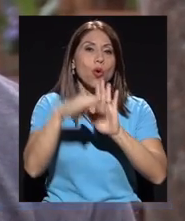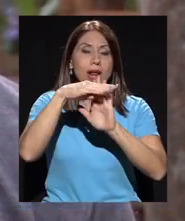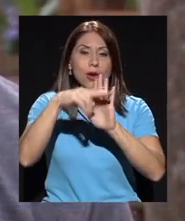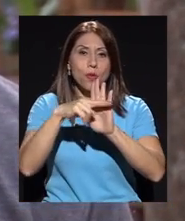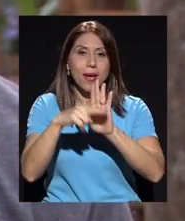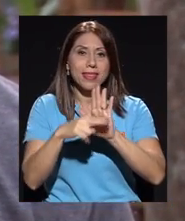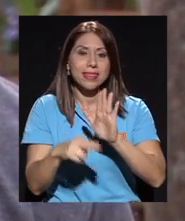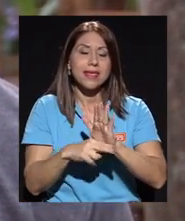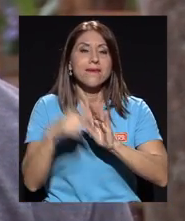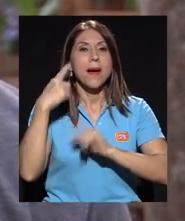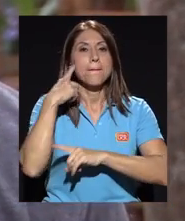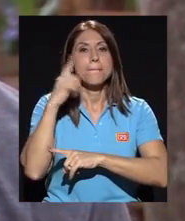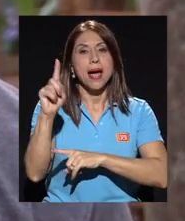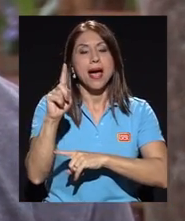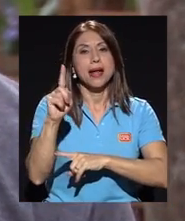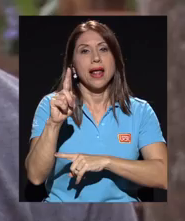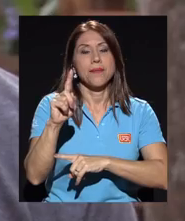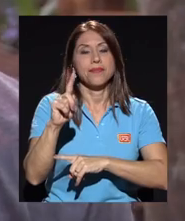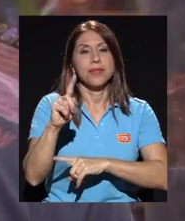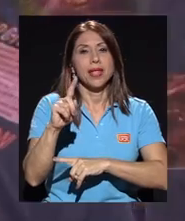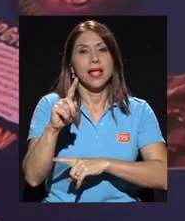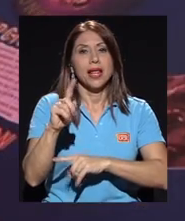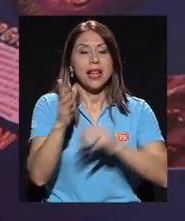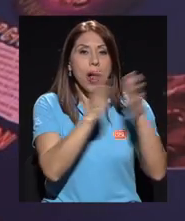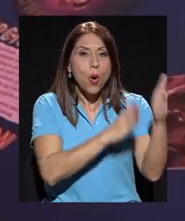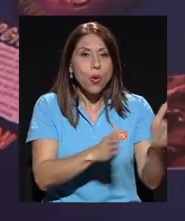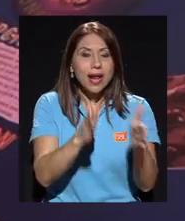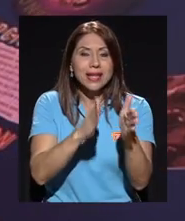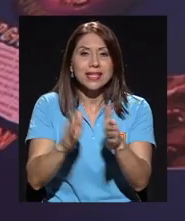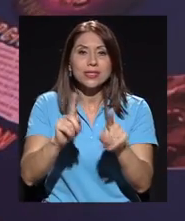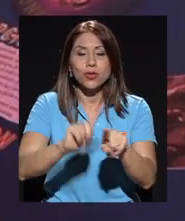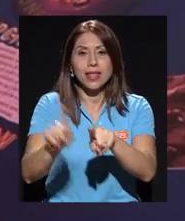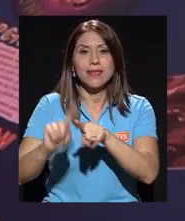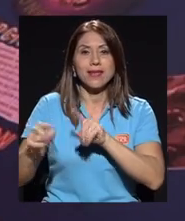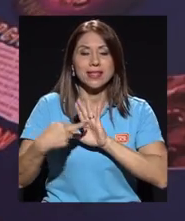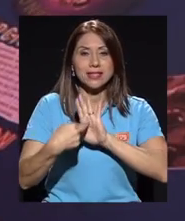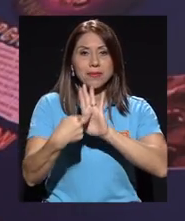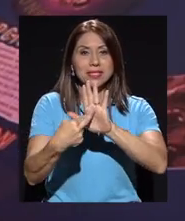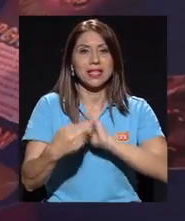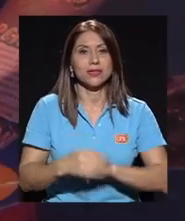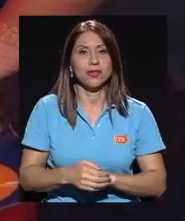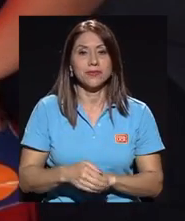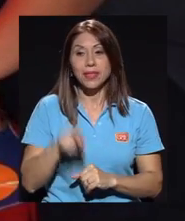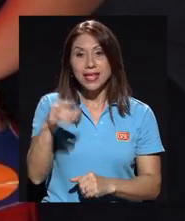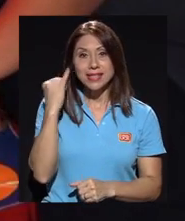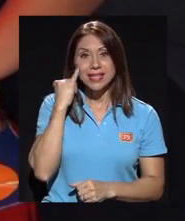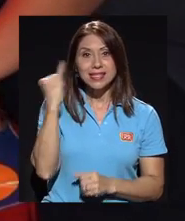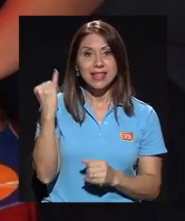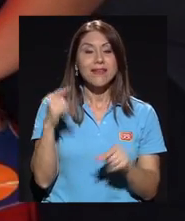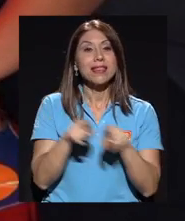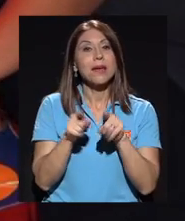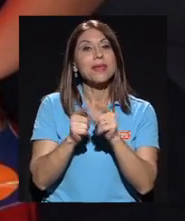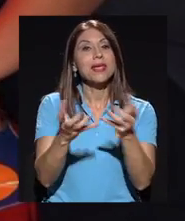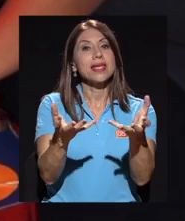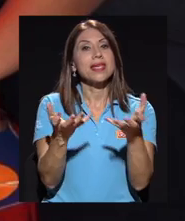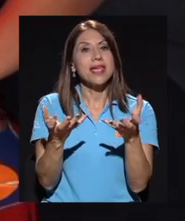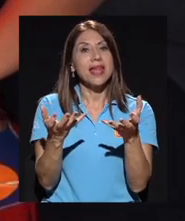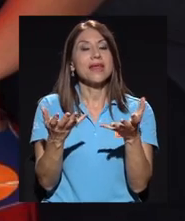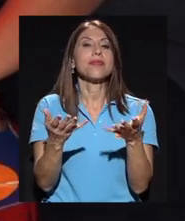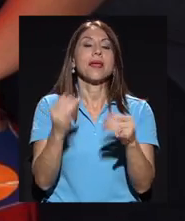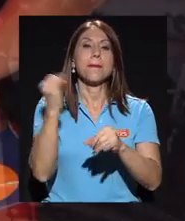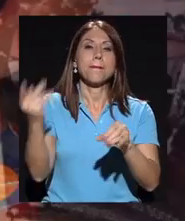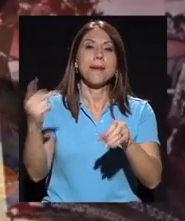normativa pertinente para la organización de las diferentes representaciones. Esta iniciativa busca también la